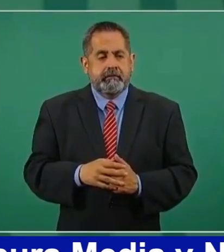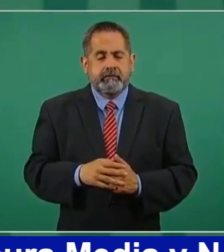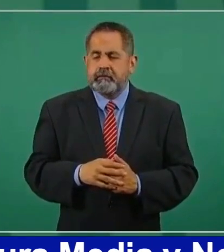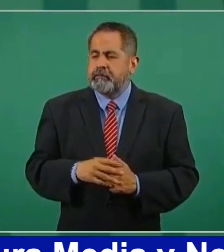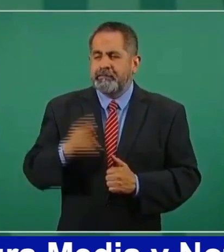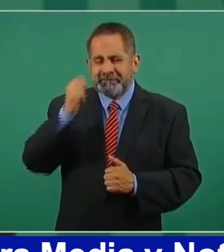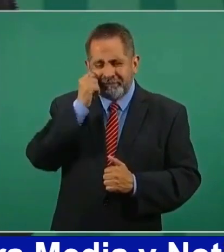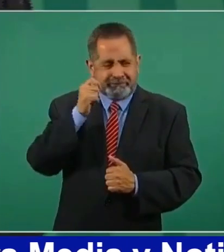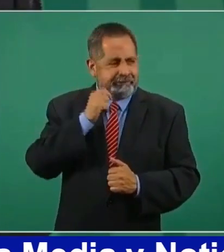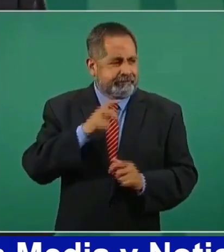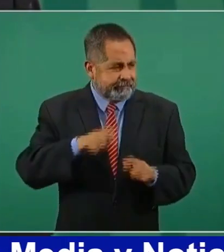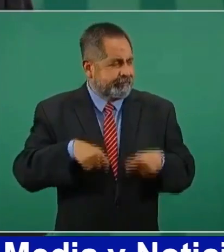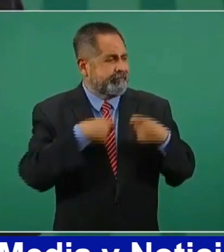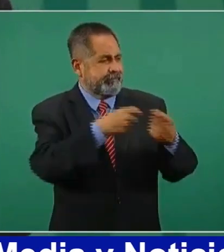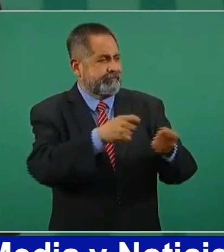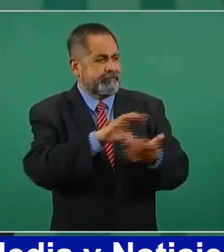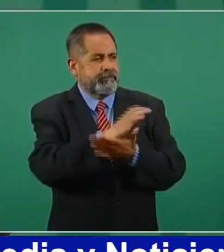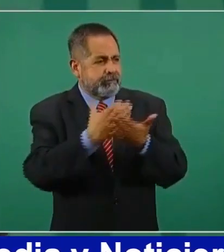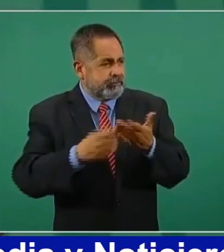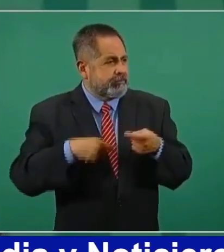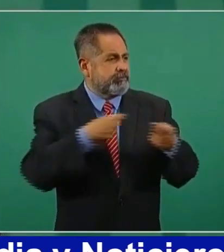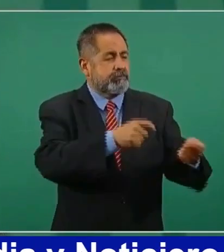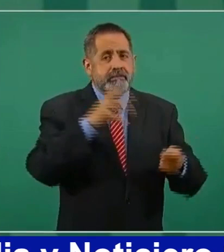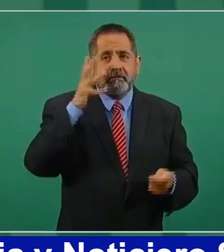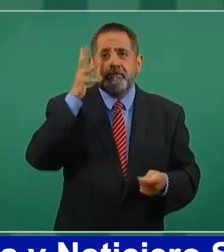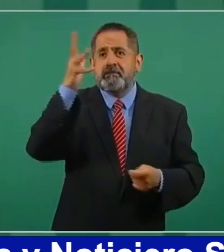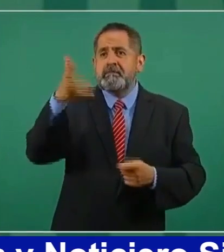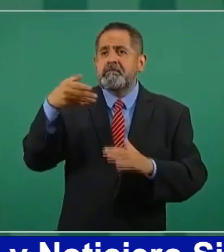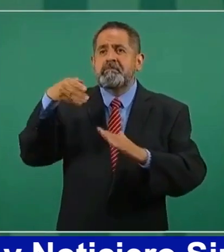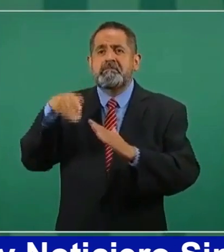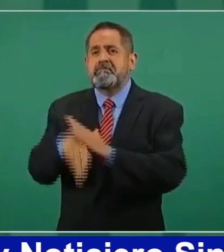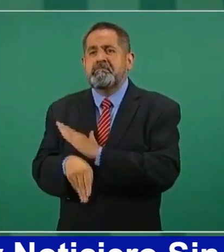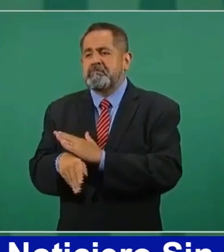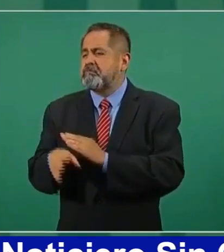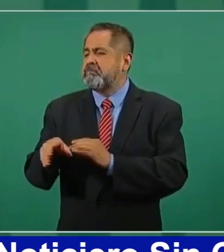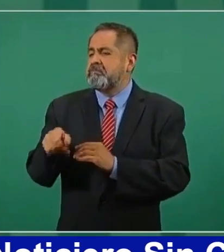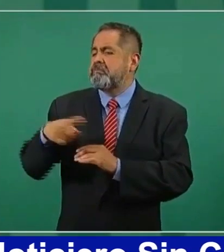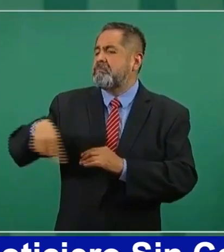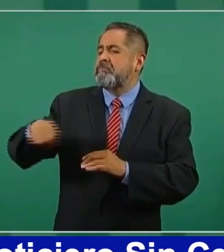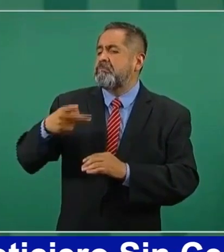hipotecando el futuro de las nuevas generaciones